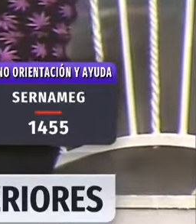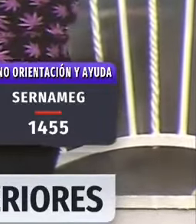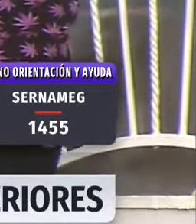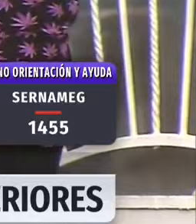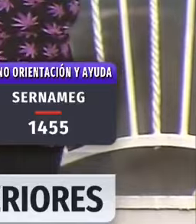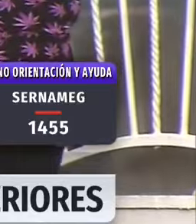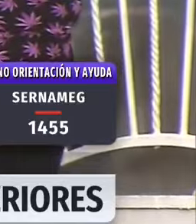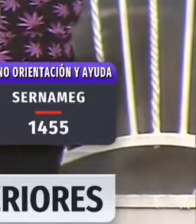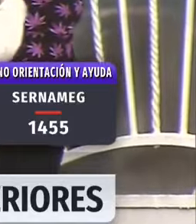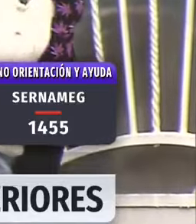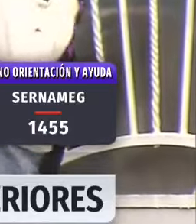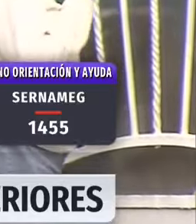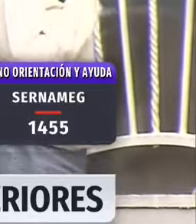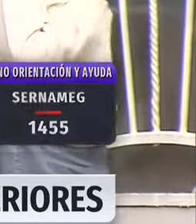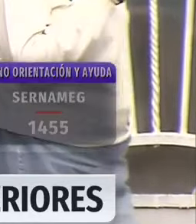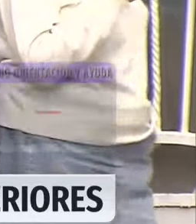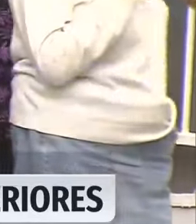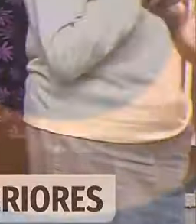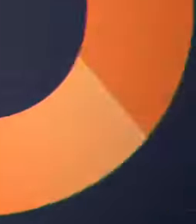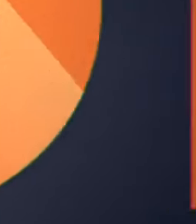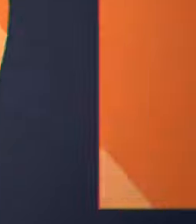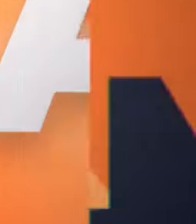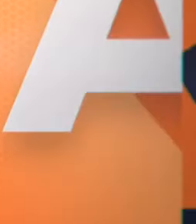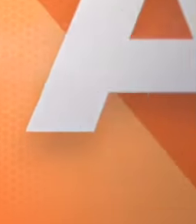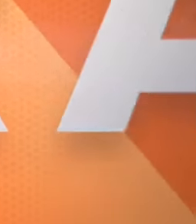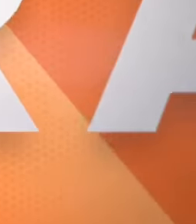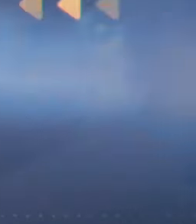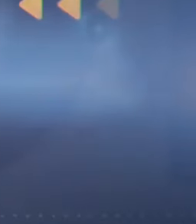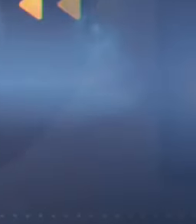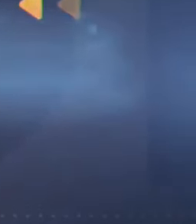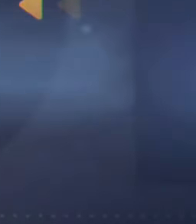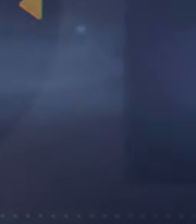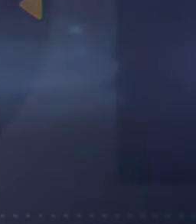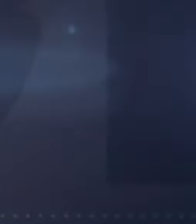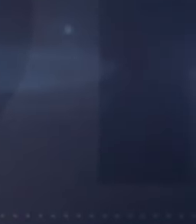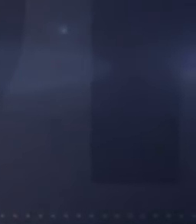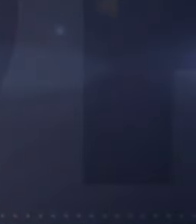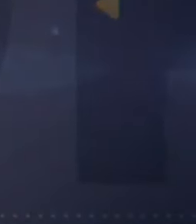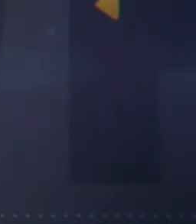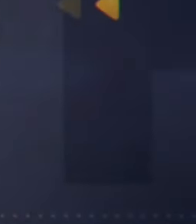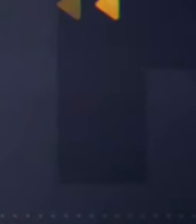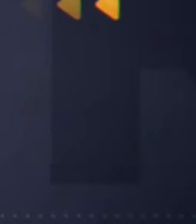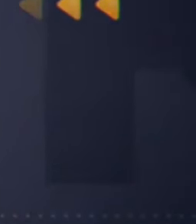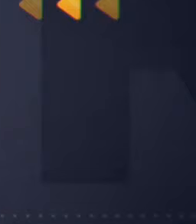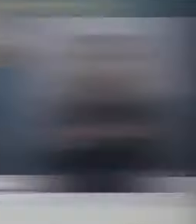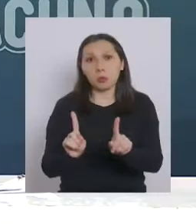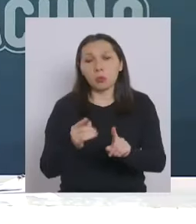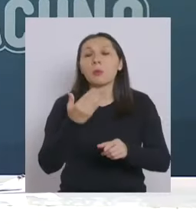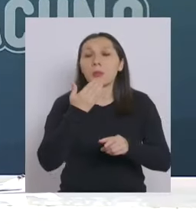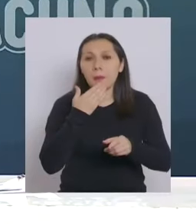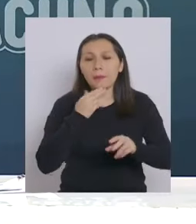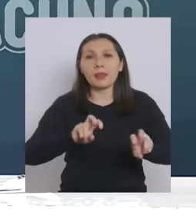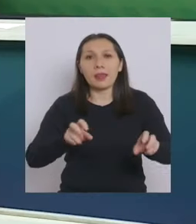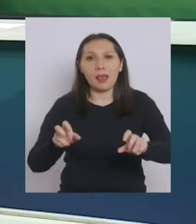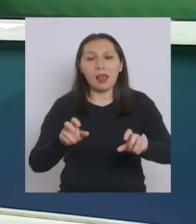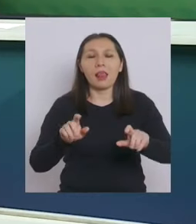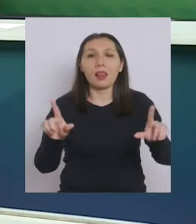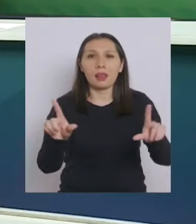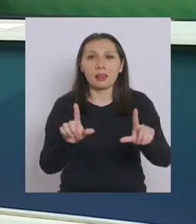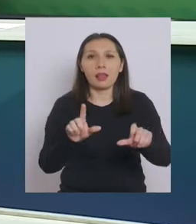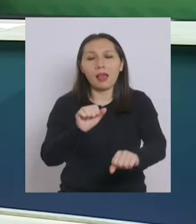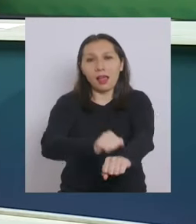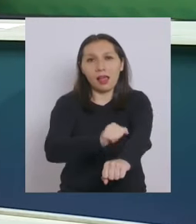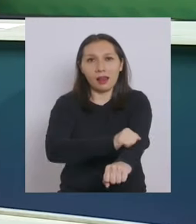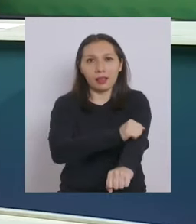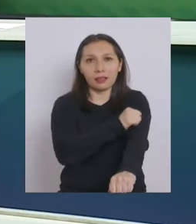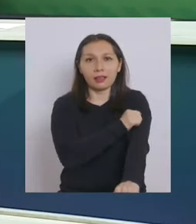pronto sobre este caso de todas maneras Rodrigo muchísimas gracias contigo más adelante vamos al Palacio de la Moneda reporte COVID-19